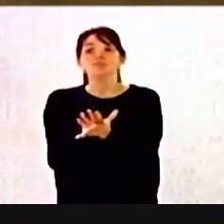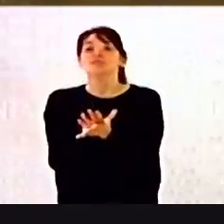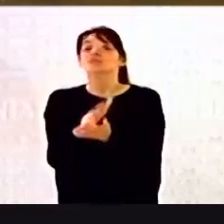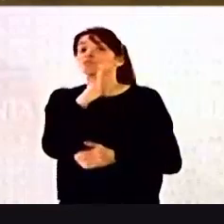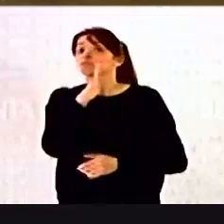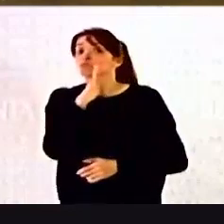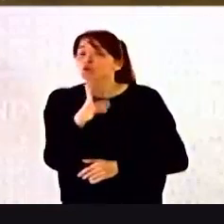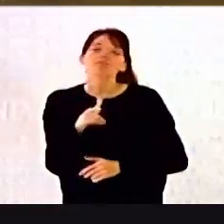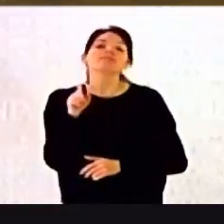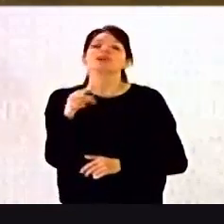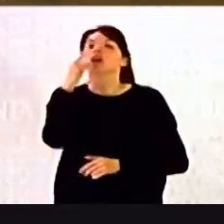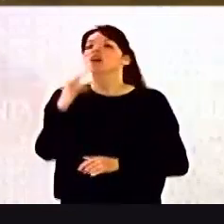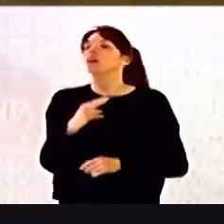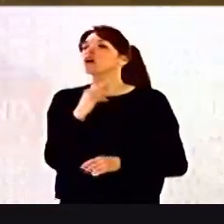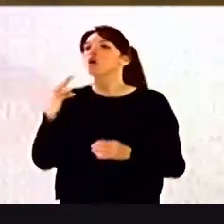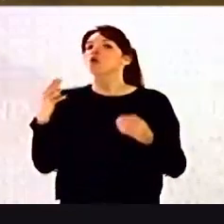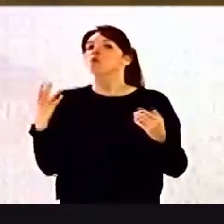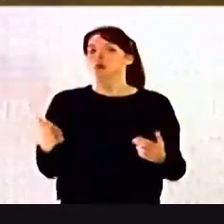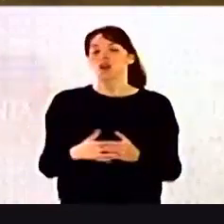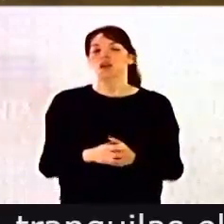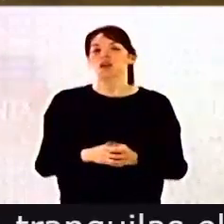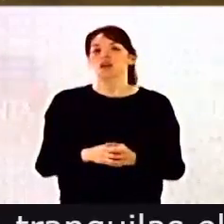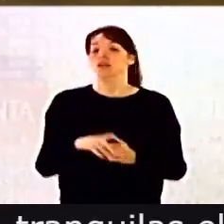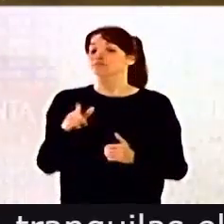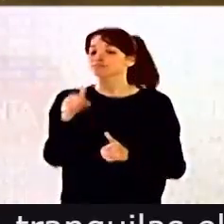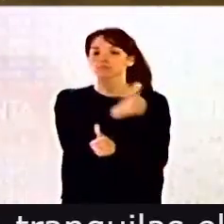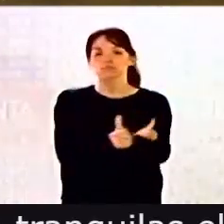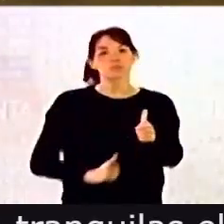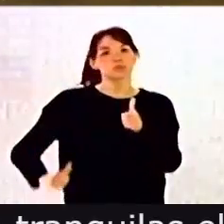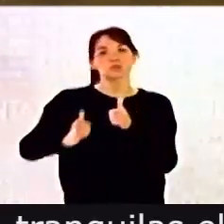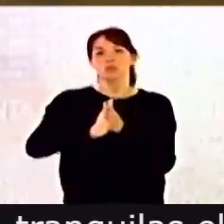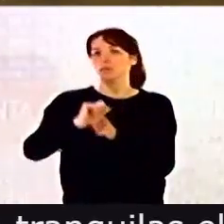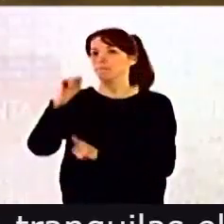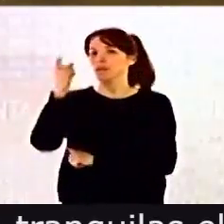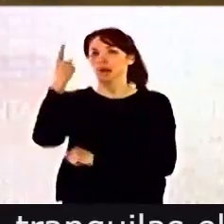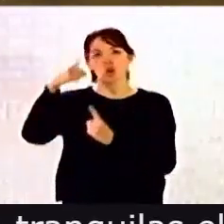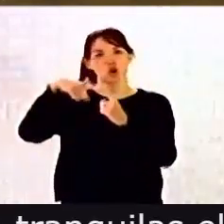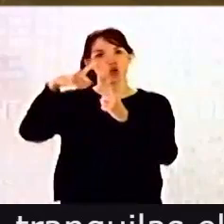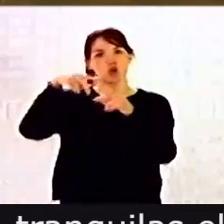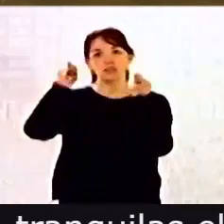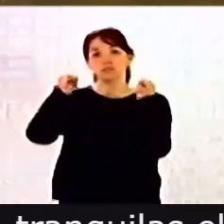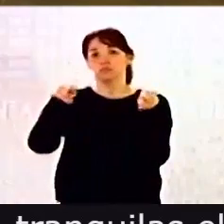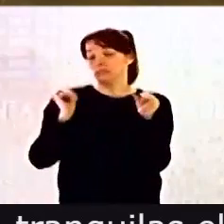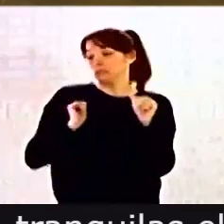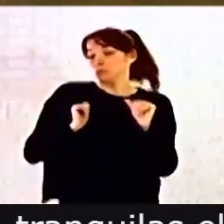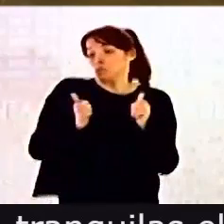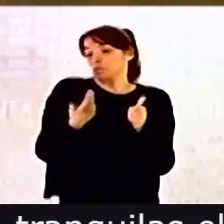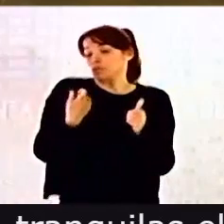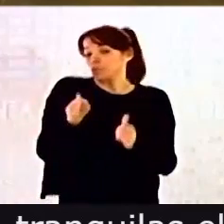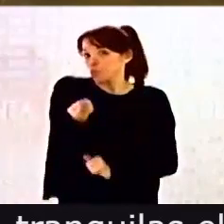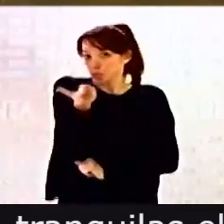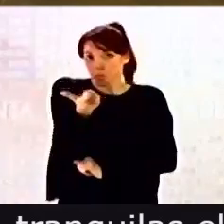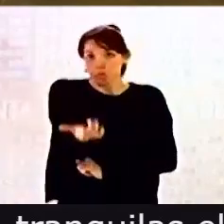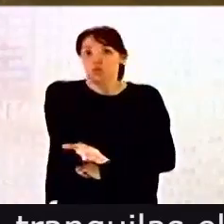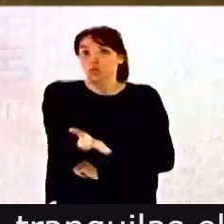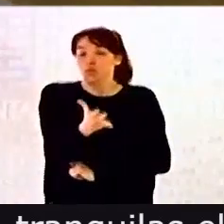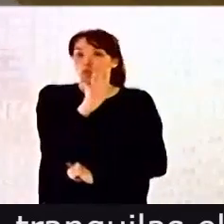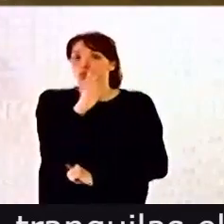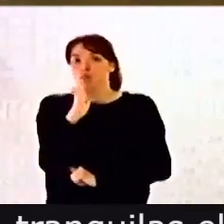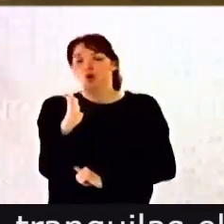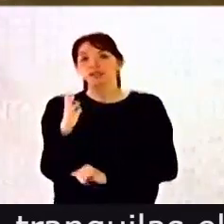el compromiso es priorizar las residencias. Acabamos de empezar, porque los test rápidos han llegado justo el día